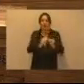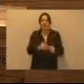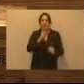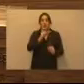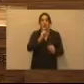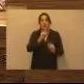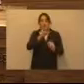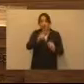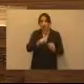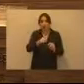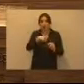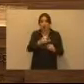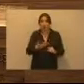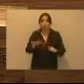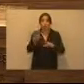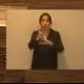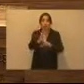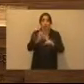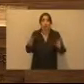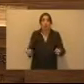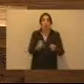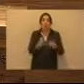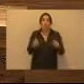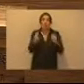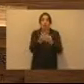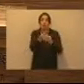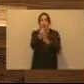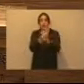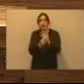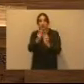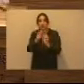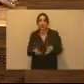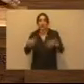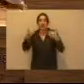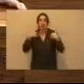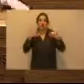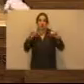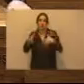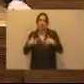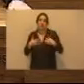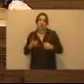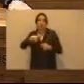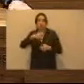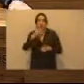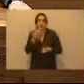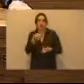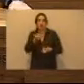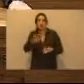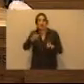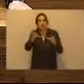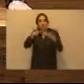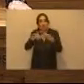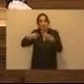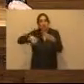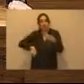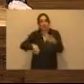publicamos también junto con los datos de los que nos dedicamos a la atención sanitaria. Deberíamos de conocer, porque los profesionales del sistema